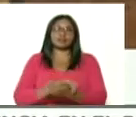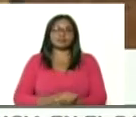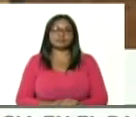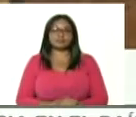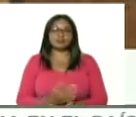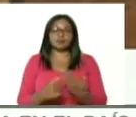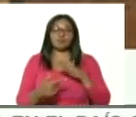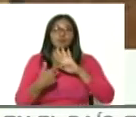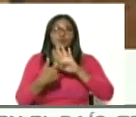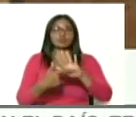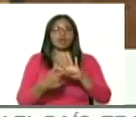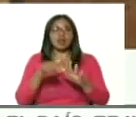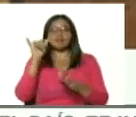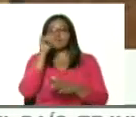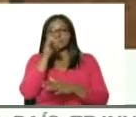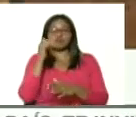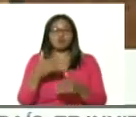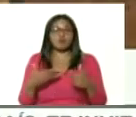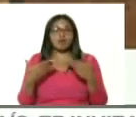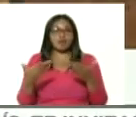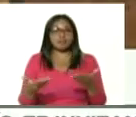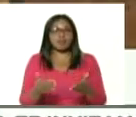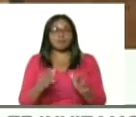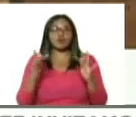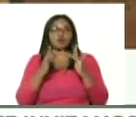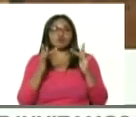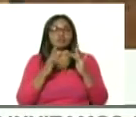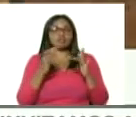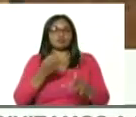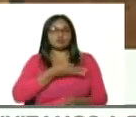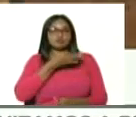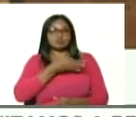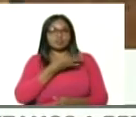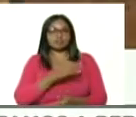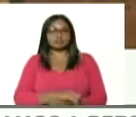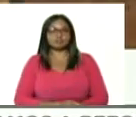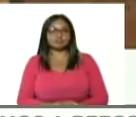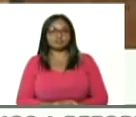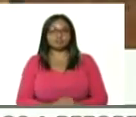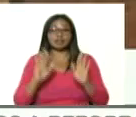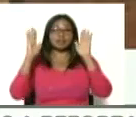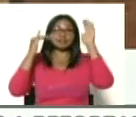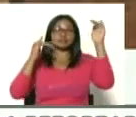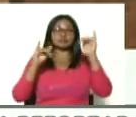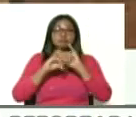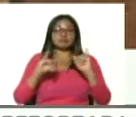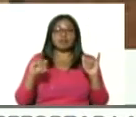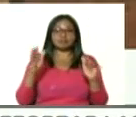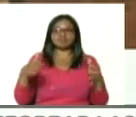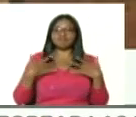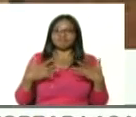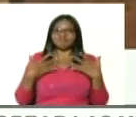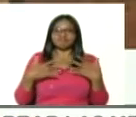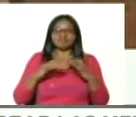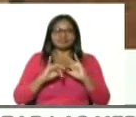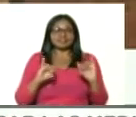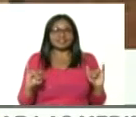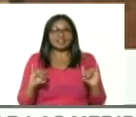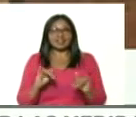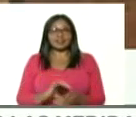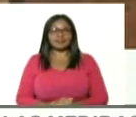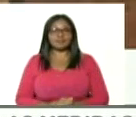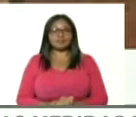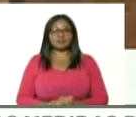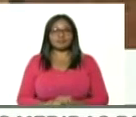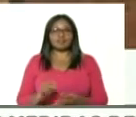estrenar. Les voy a regalar por las redes sociales. Atención, allá están emocionados en las